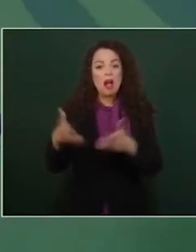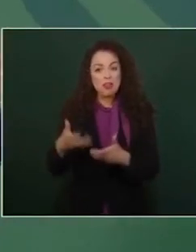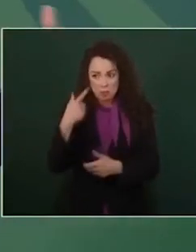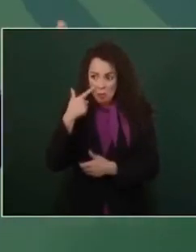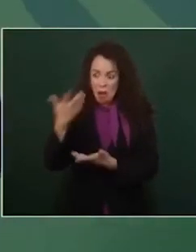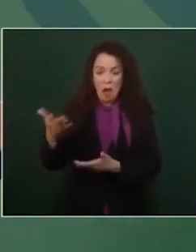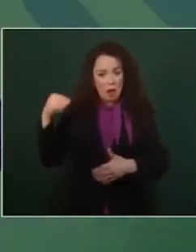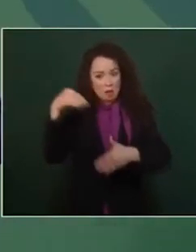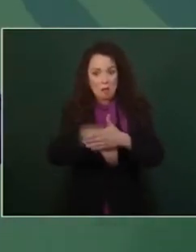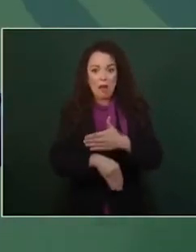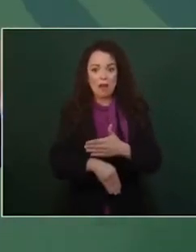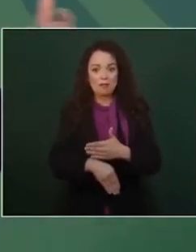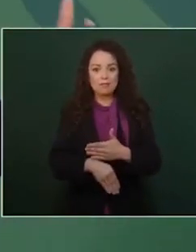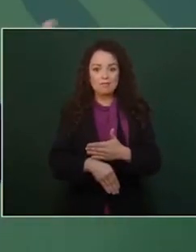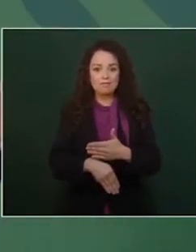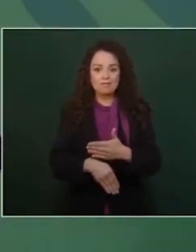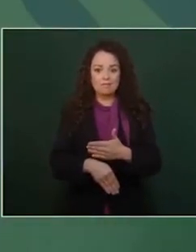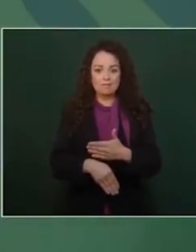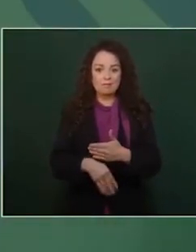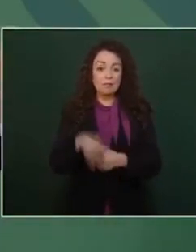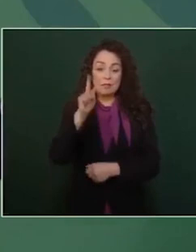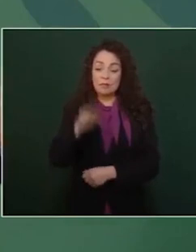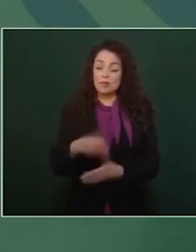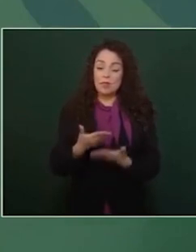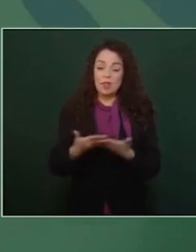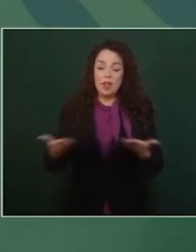Y han llegado a excesos, ¿no?